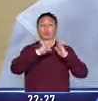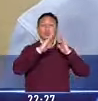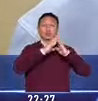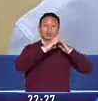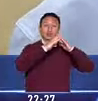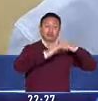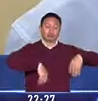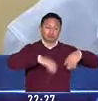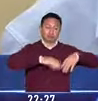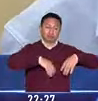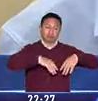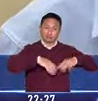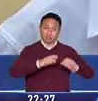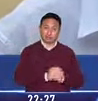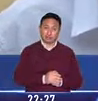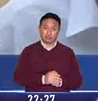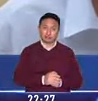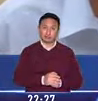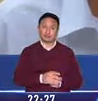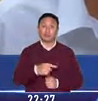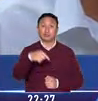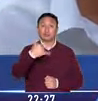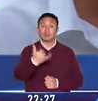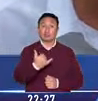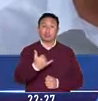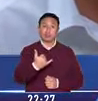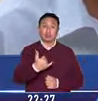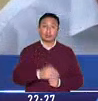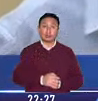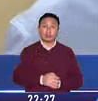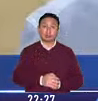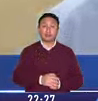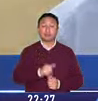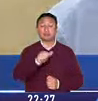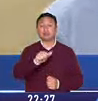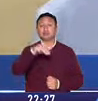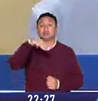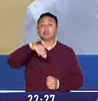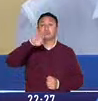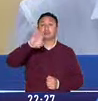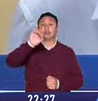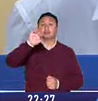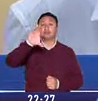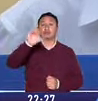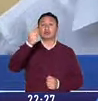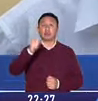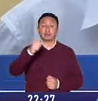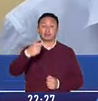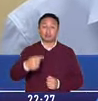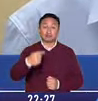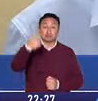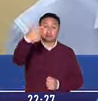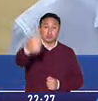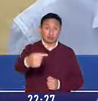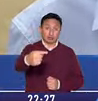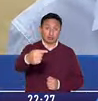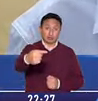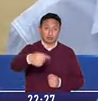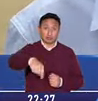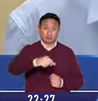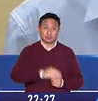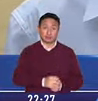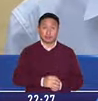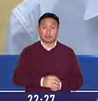su totalidad, en varios, porque en este momento estamos en Ambocas, pero del lado del Pindo, que también es del cantón